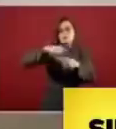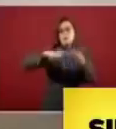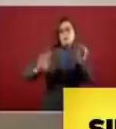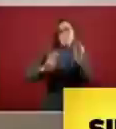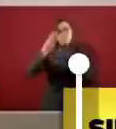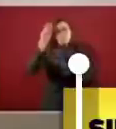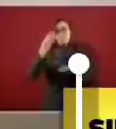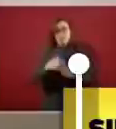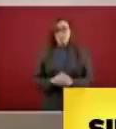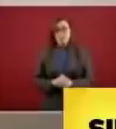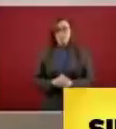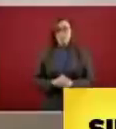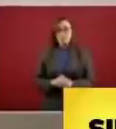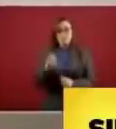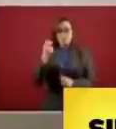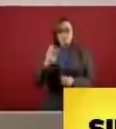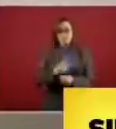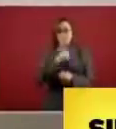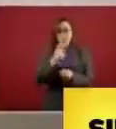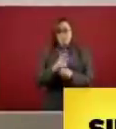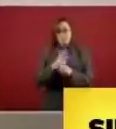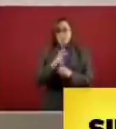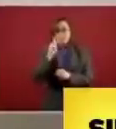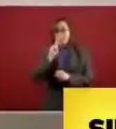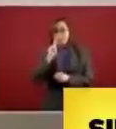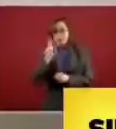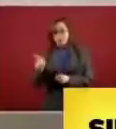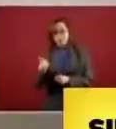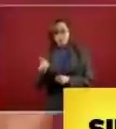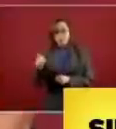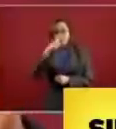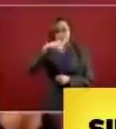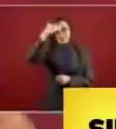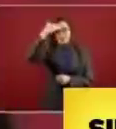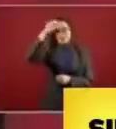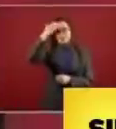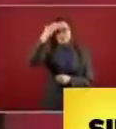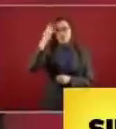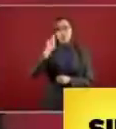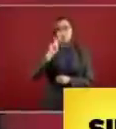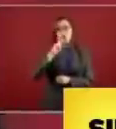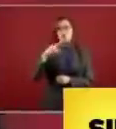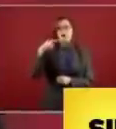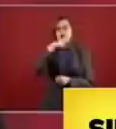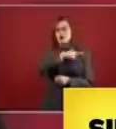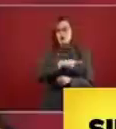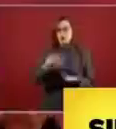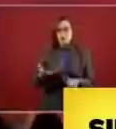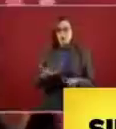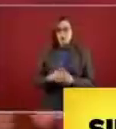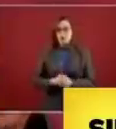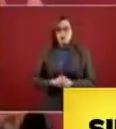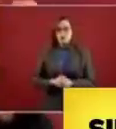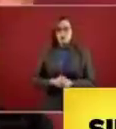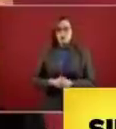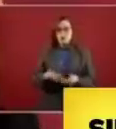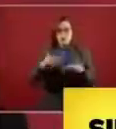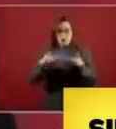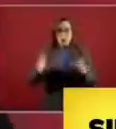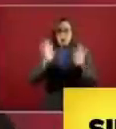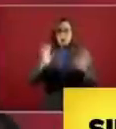como prueba rápida tiene una enorme limitación todas las marcas posibles hasta el momento existentes que